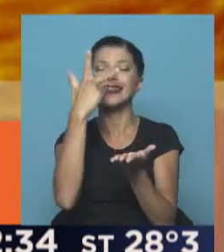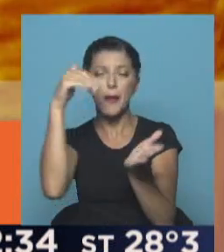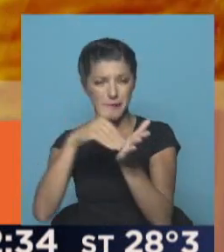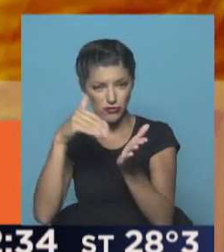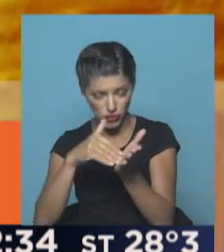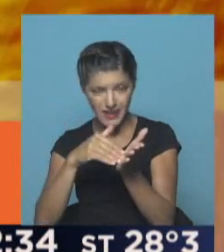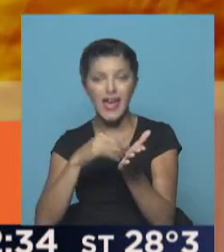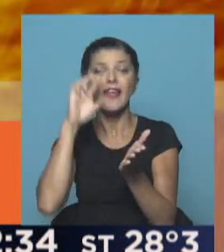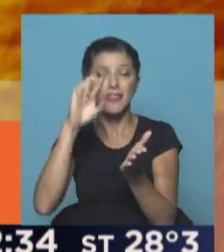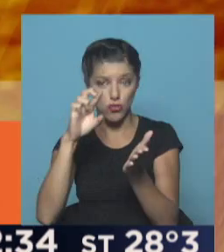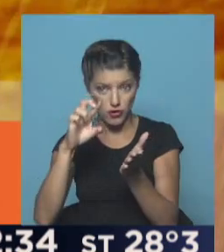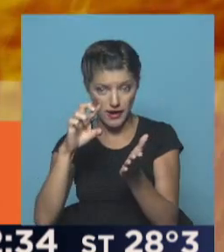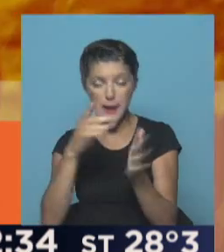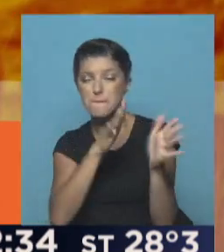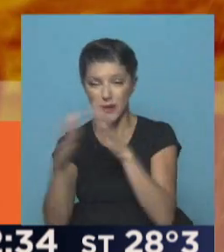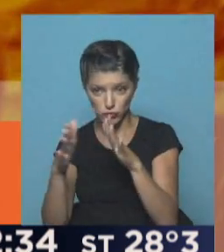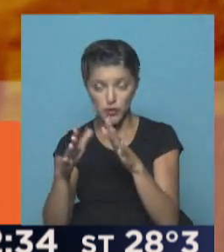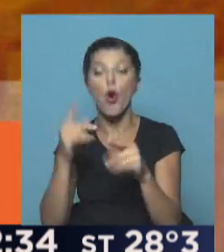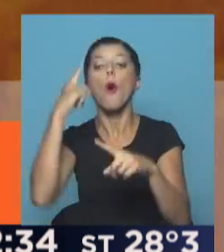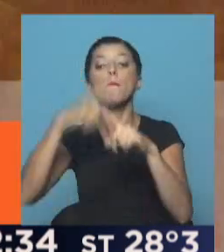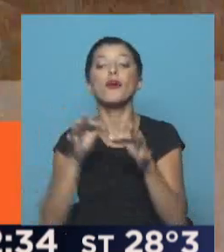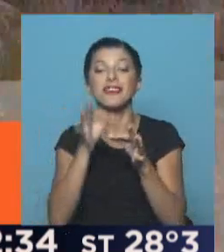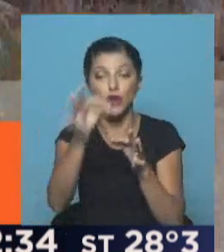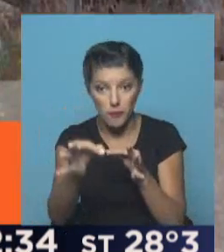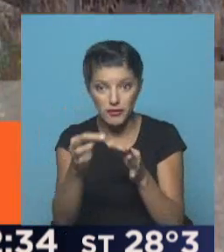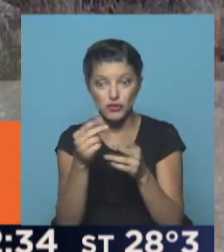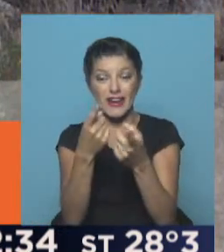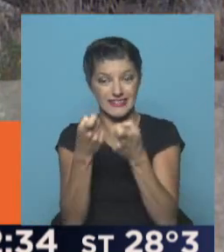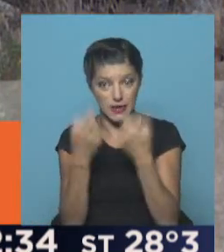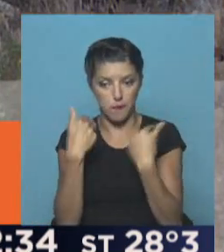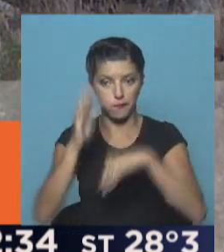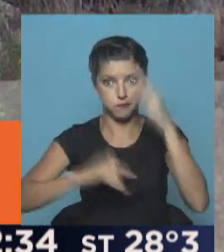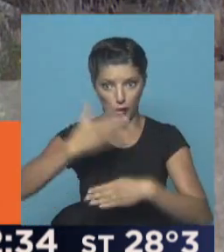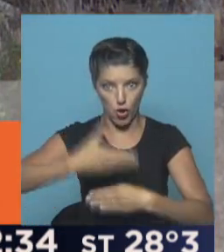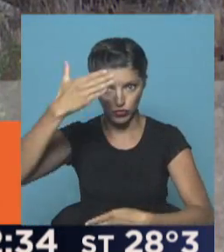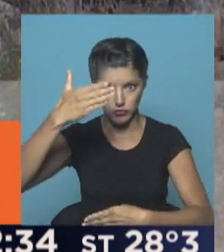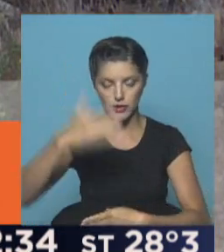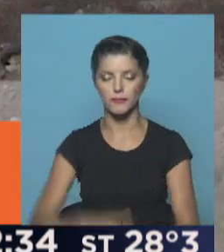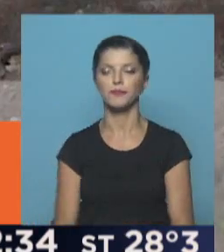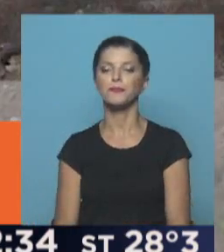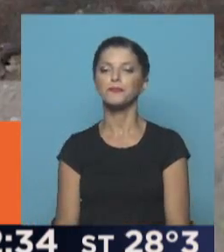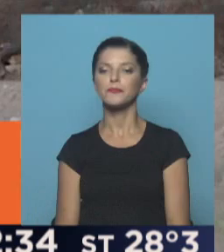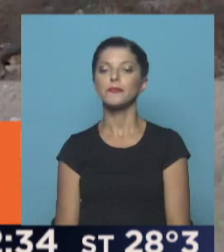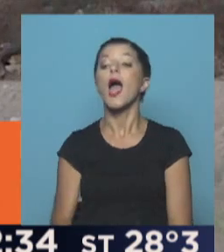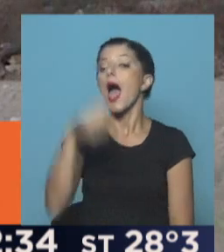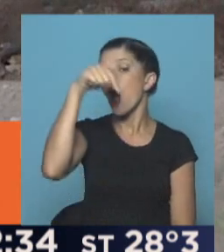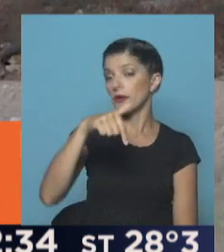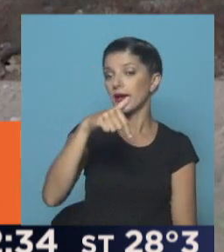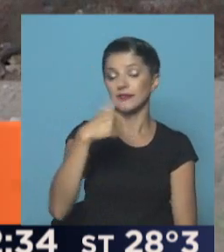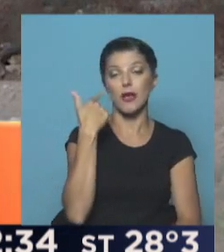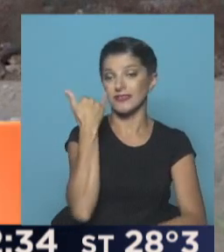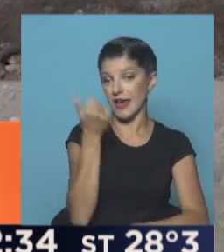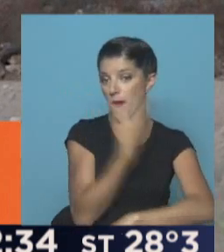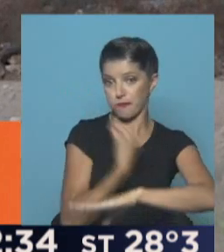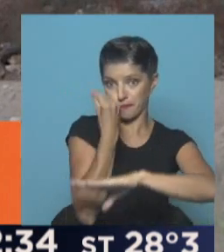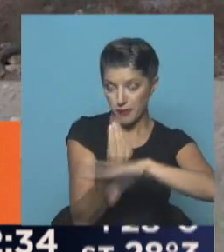de dólares el costo promedio por kilómetro. Pasadas las elecciones, el ahora mandatario aclaró que la